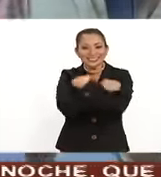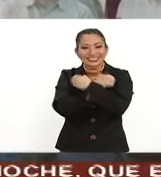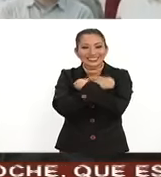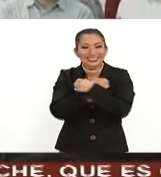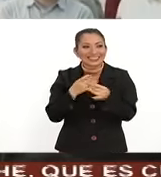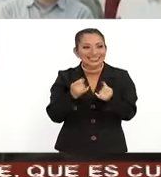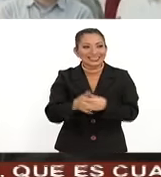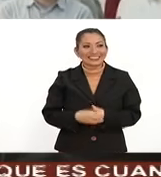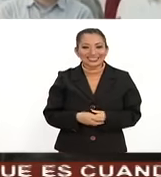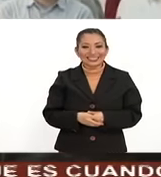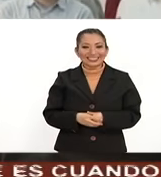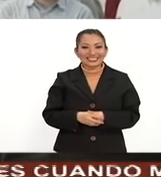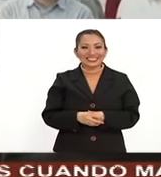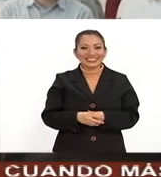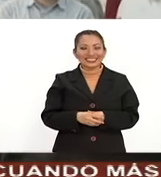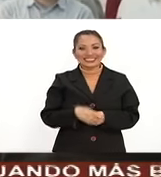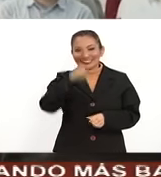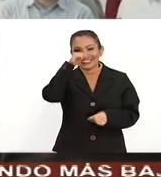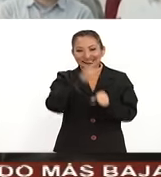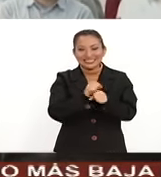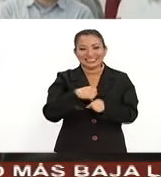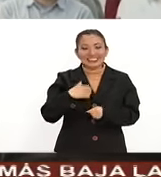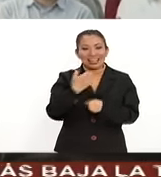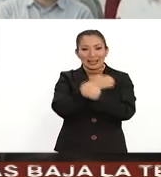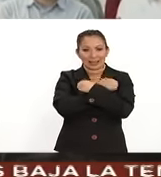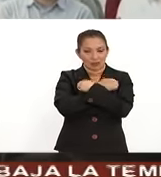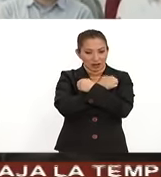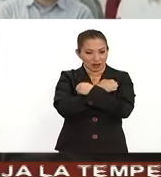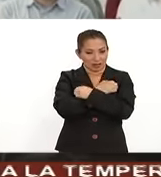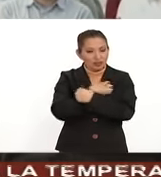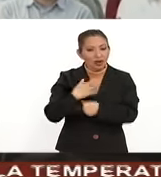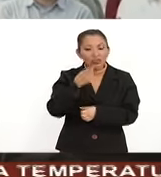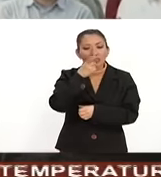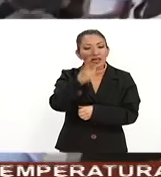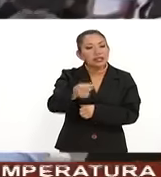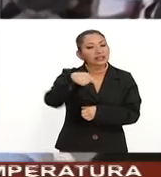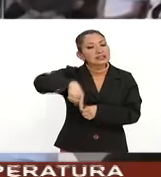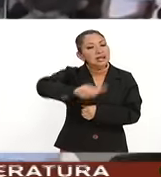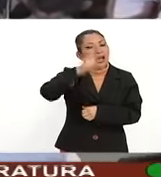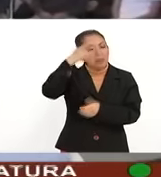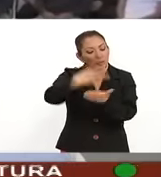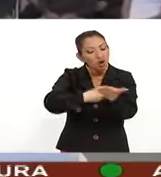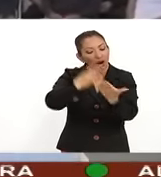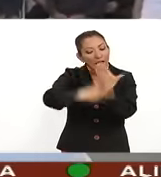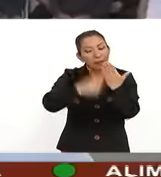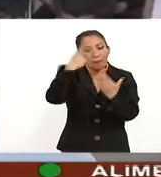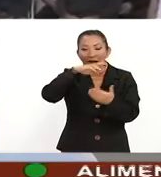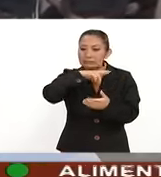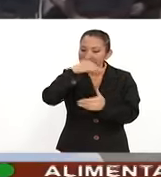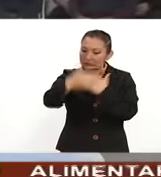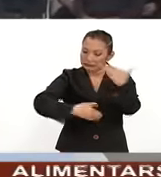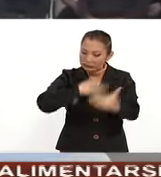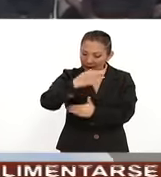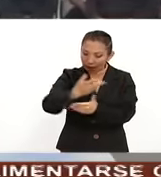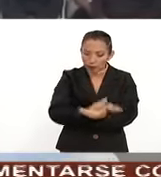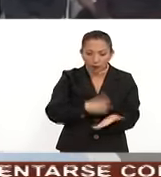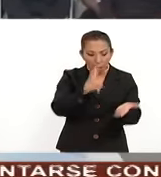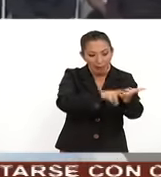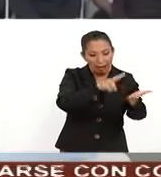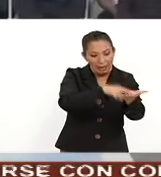de calidad. El secretario Nuño informó que se va a presentar un programa para agilizar la revalidación